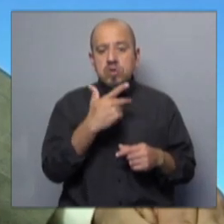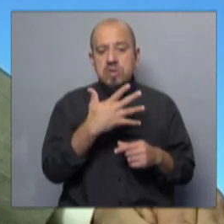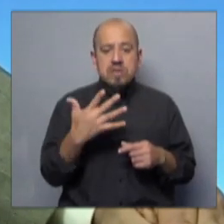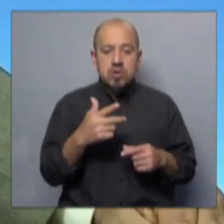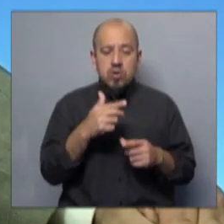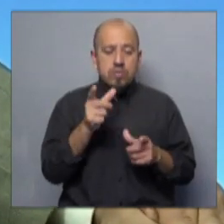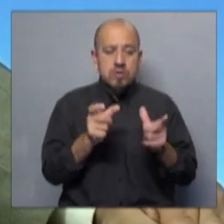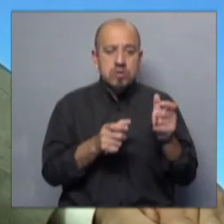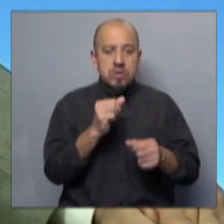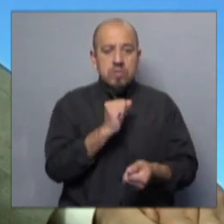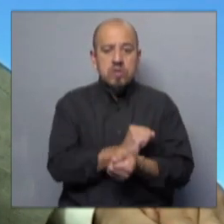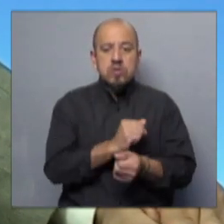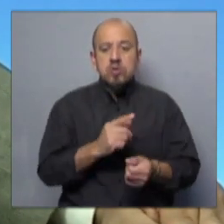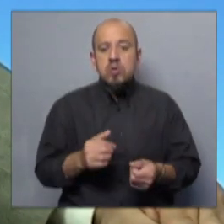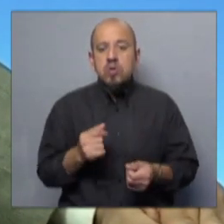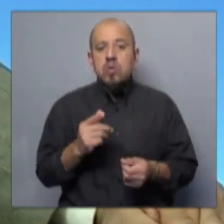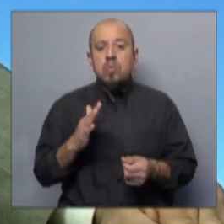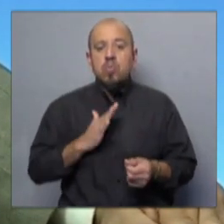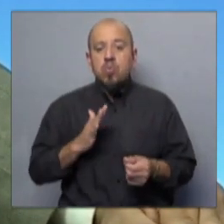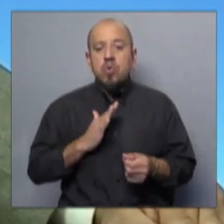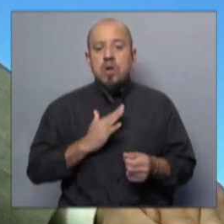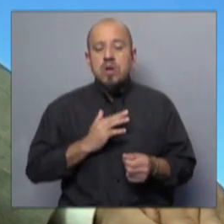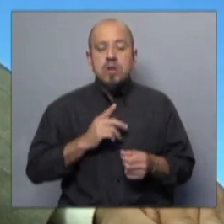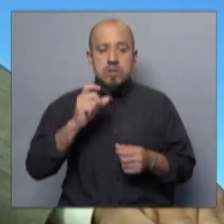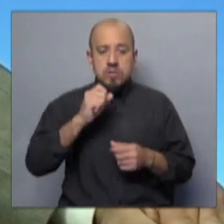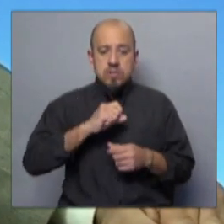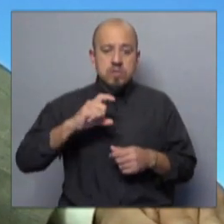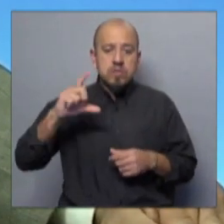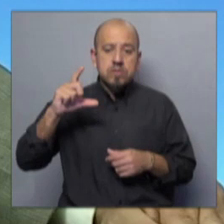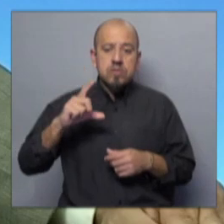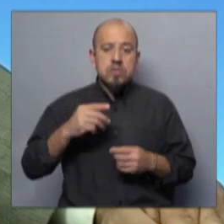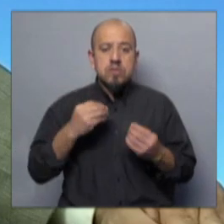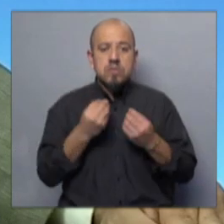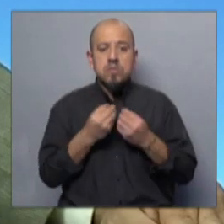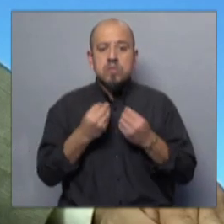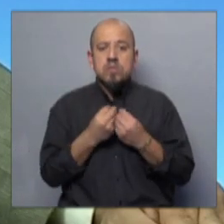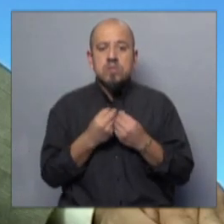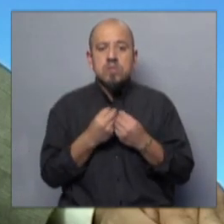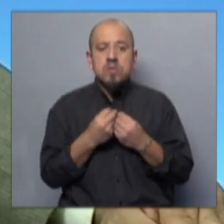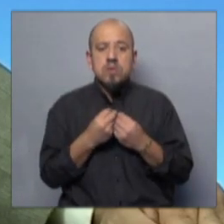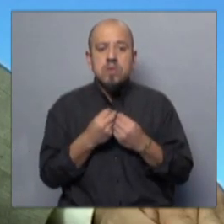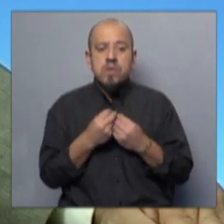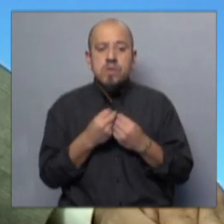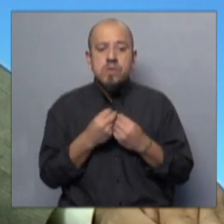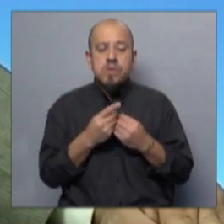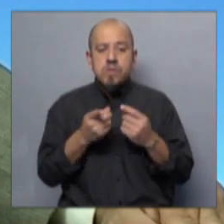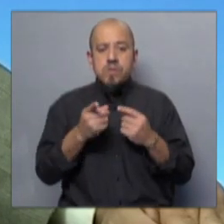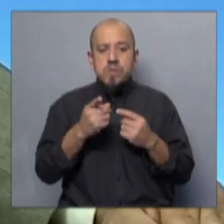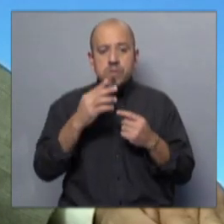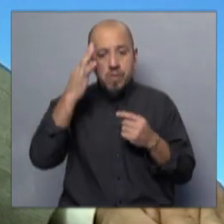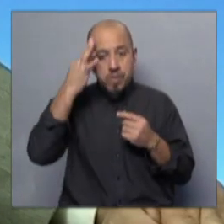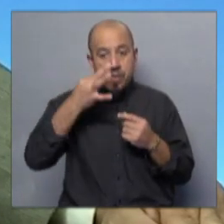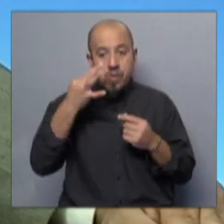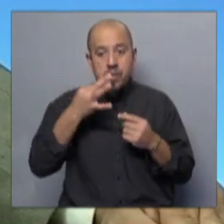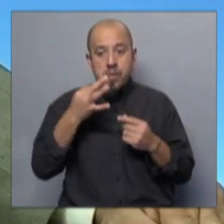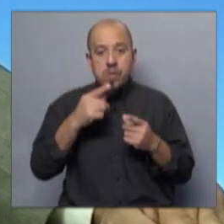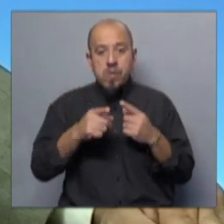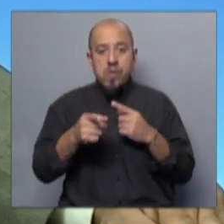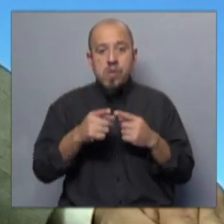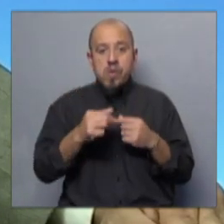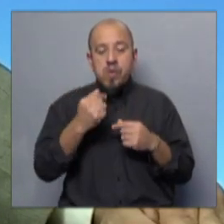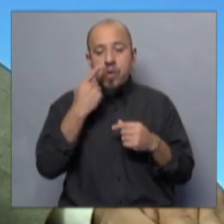la cantidad de mujeres privadas de libertad sigue creciendo muchísimo en realidad está en el ritmo mayor que el de